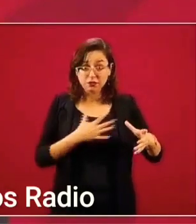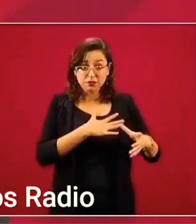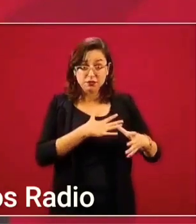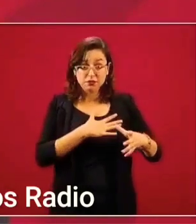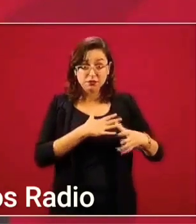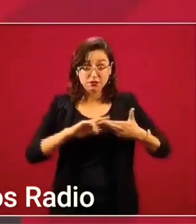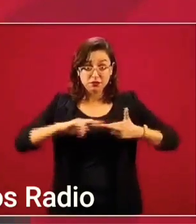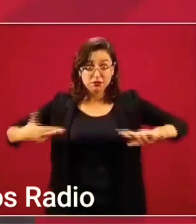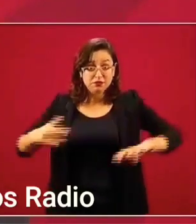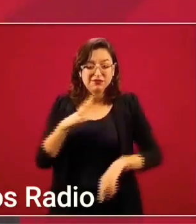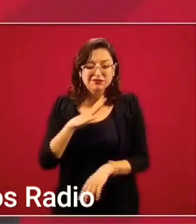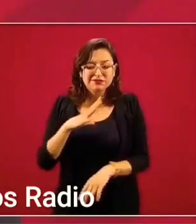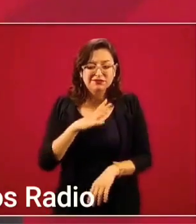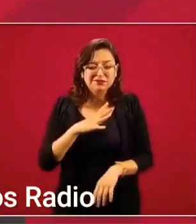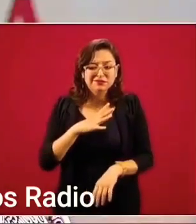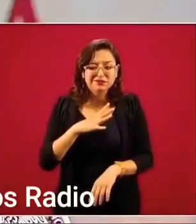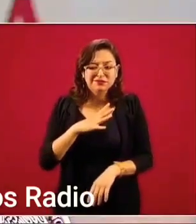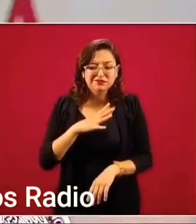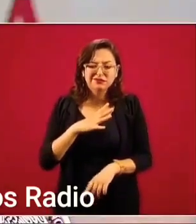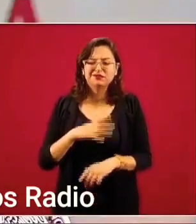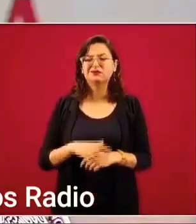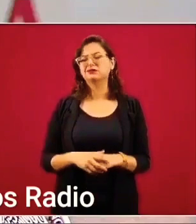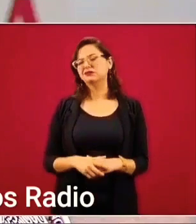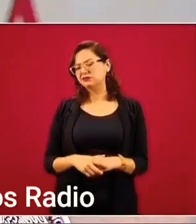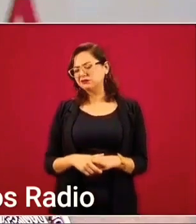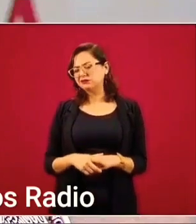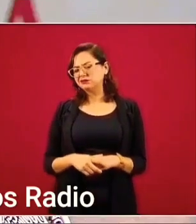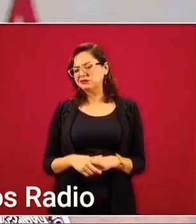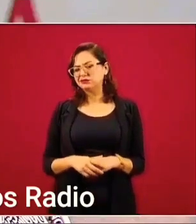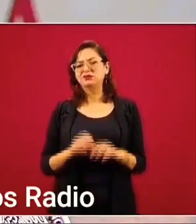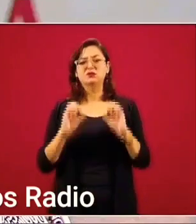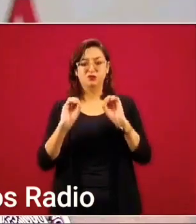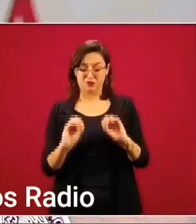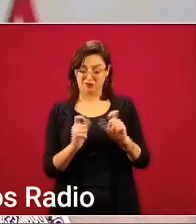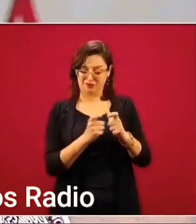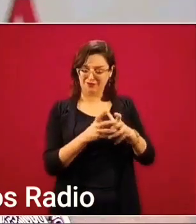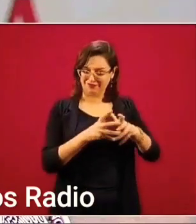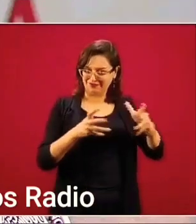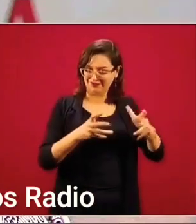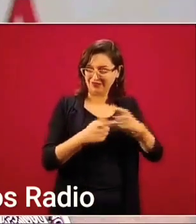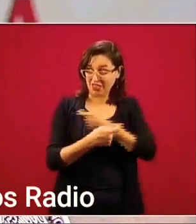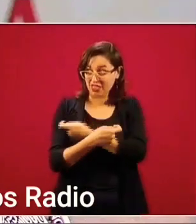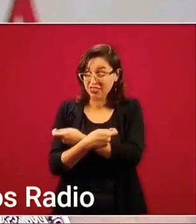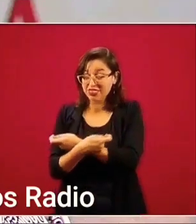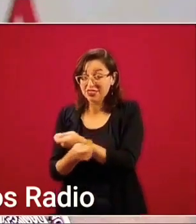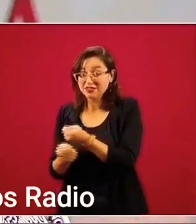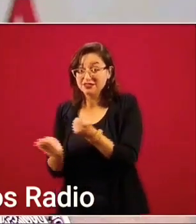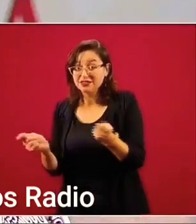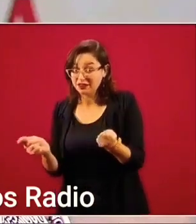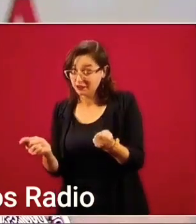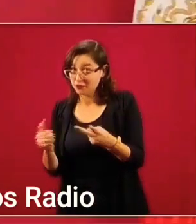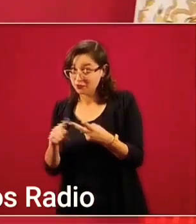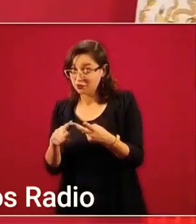¿O también vamos a incluir la distribución del ingreso, la